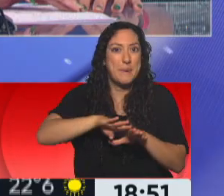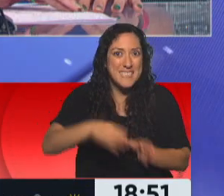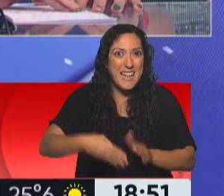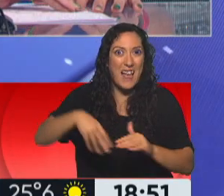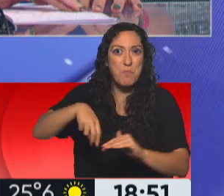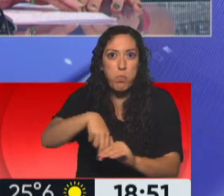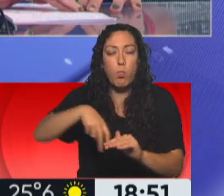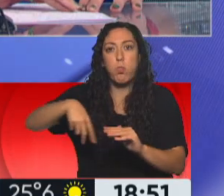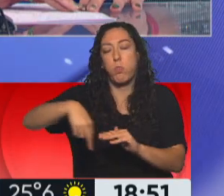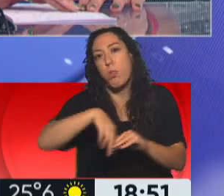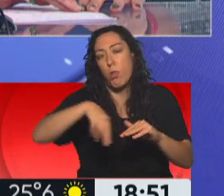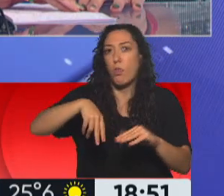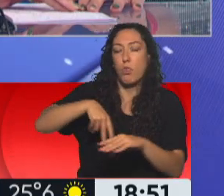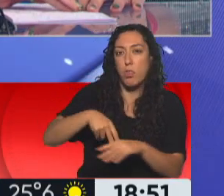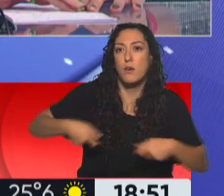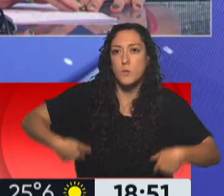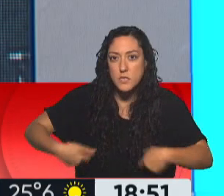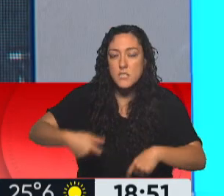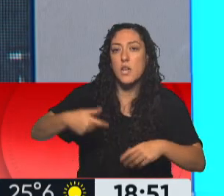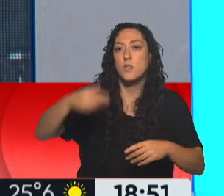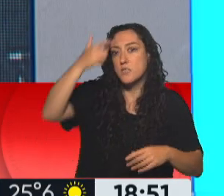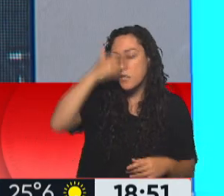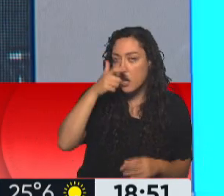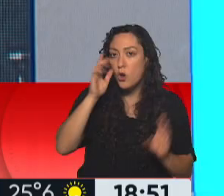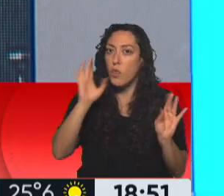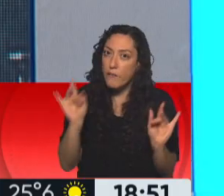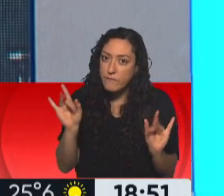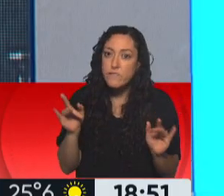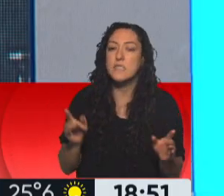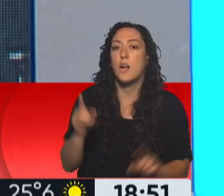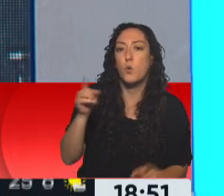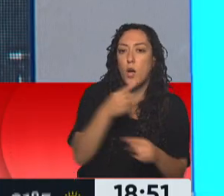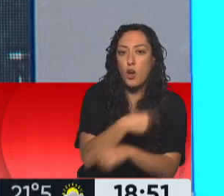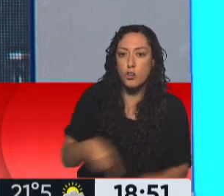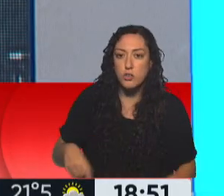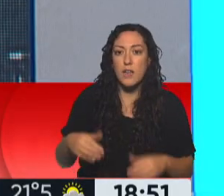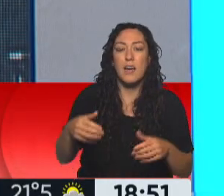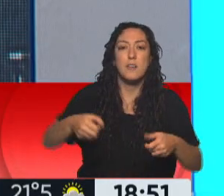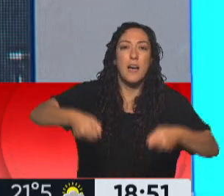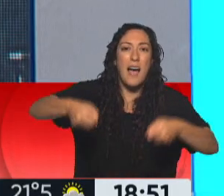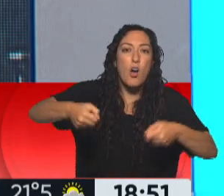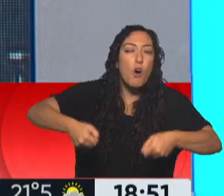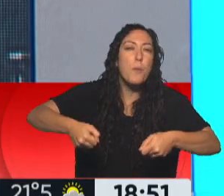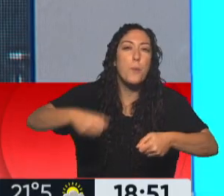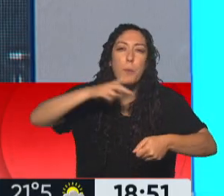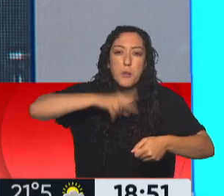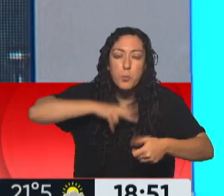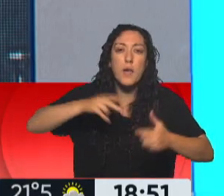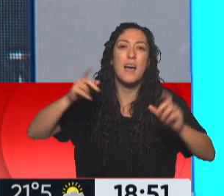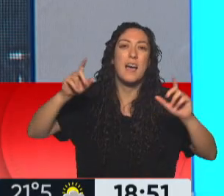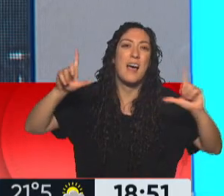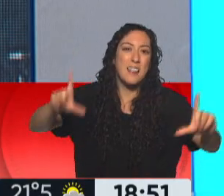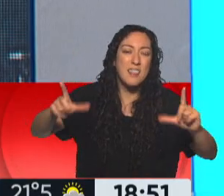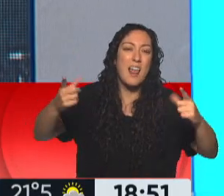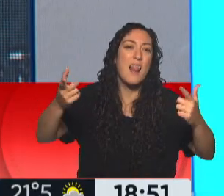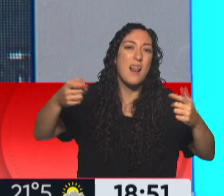las personas usuarias de silla de ruedas. Muchas veces encontramos diversos obstáculos, cajones de verdulerías, carteles,